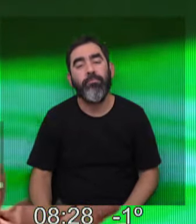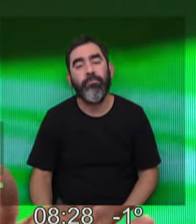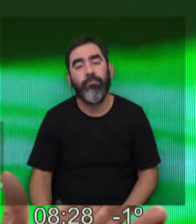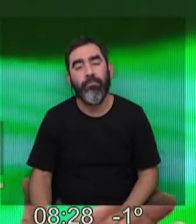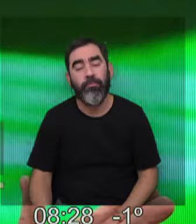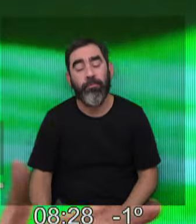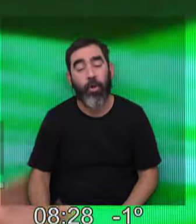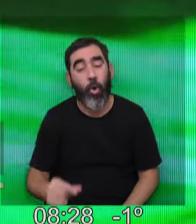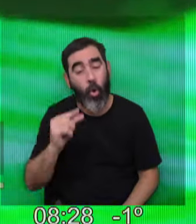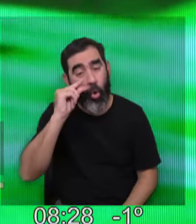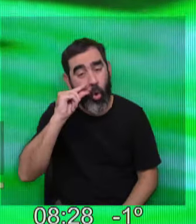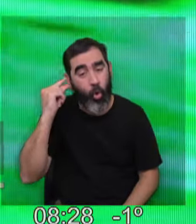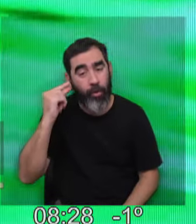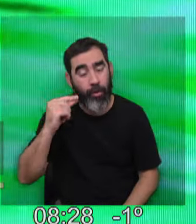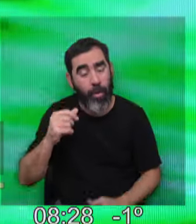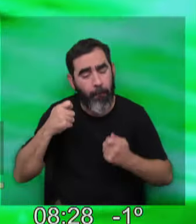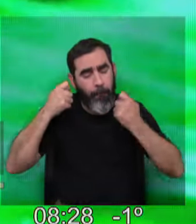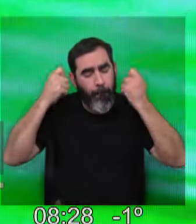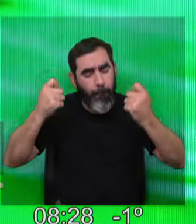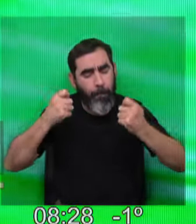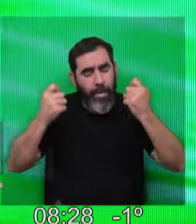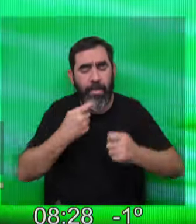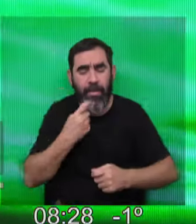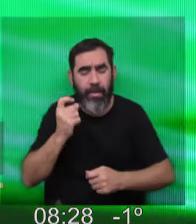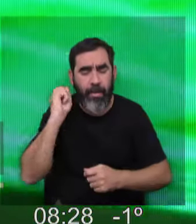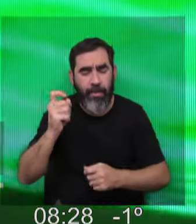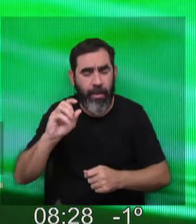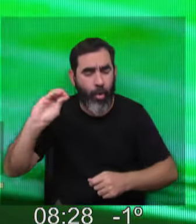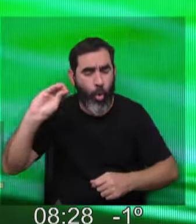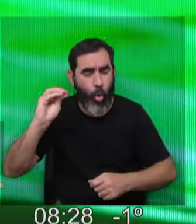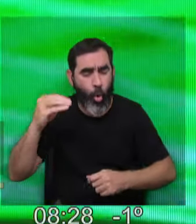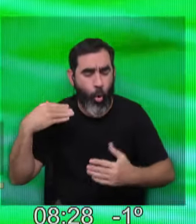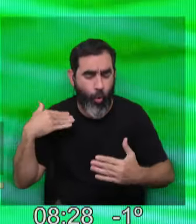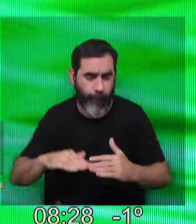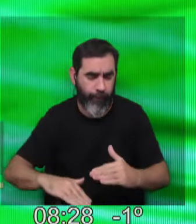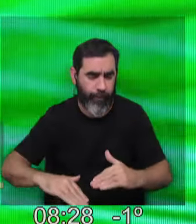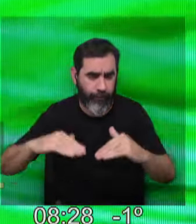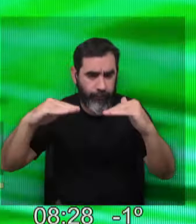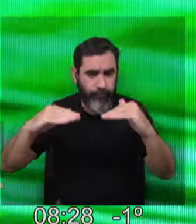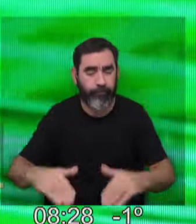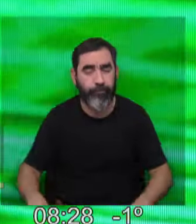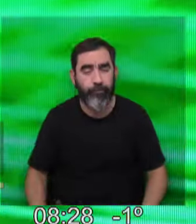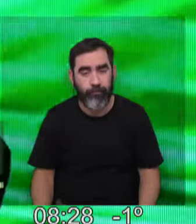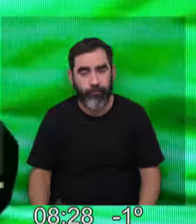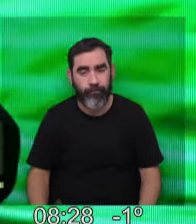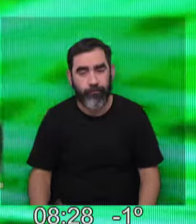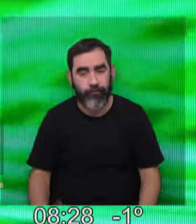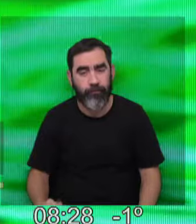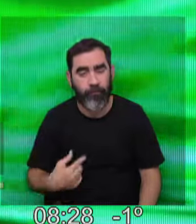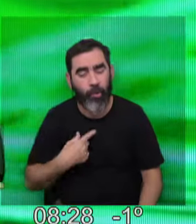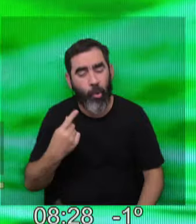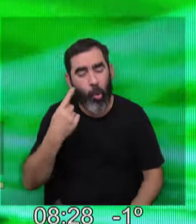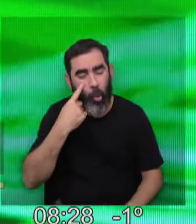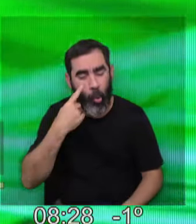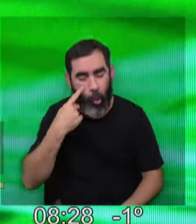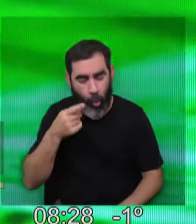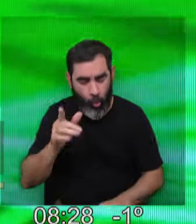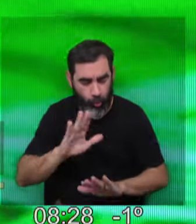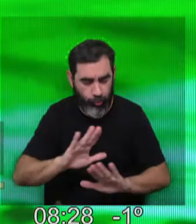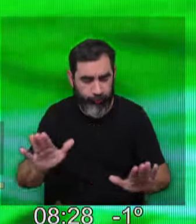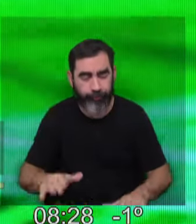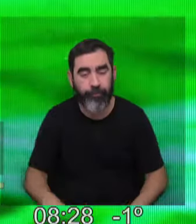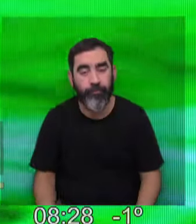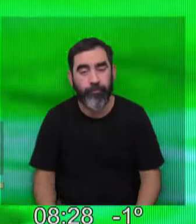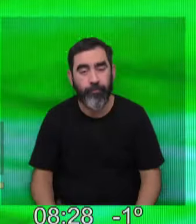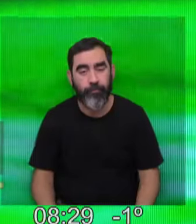Andrés ha tenido militancia colorada desde chiquilín. O sea que conozco del primer momento.